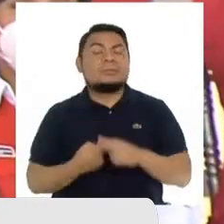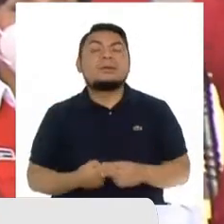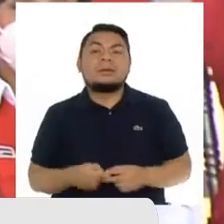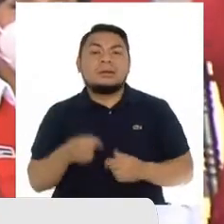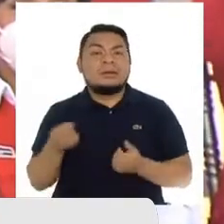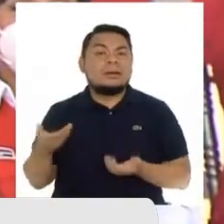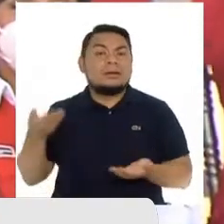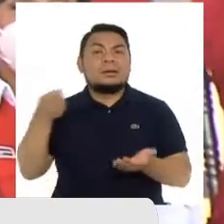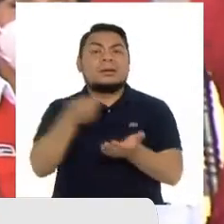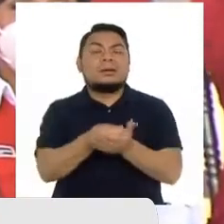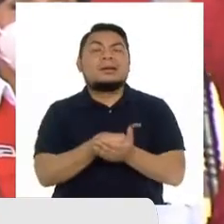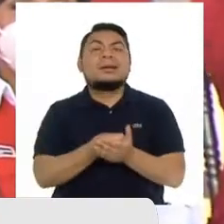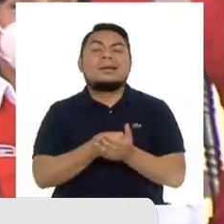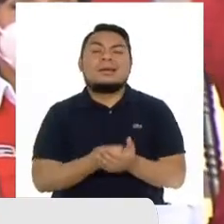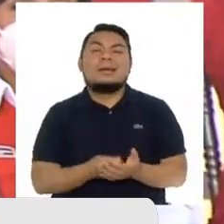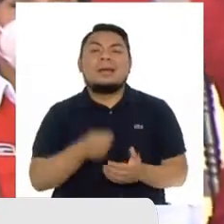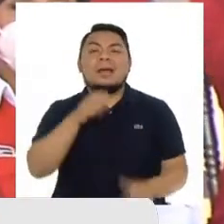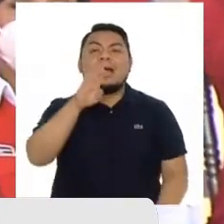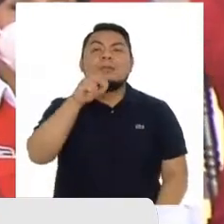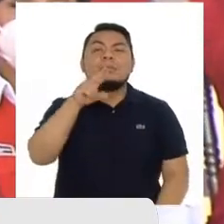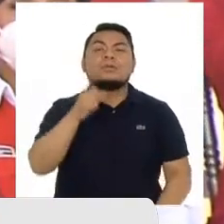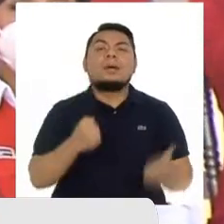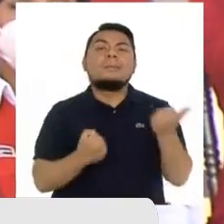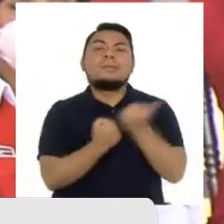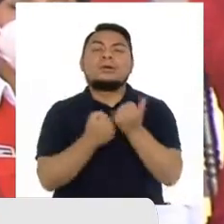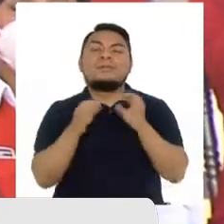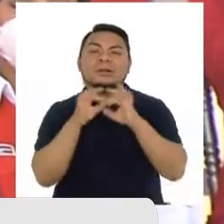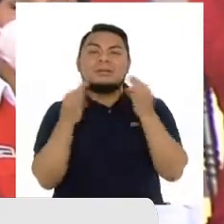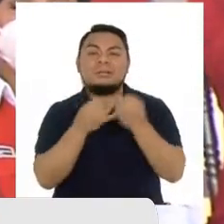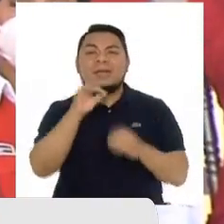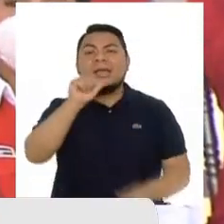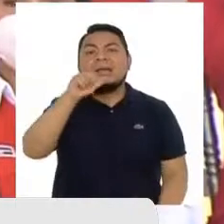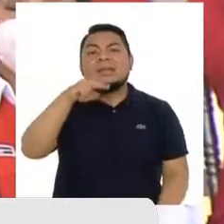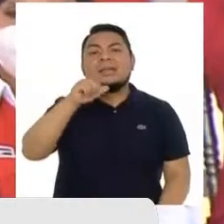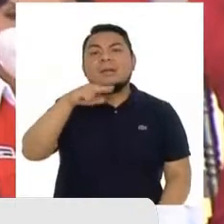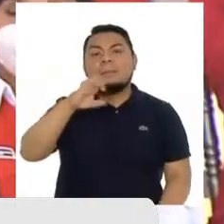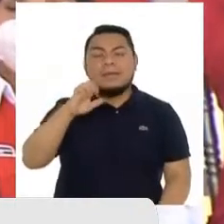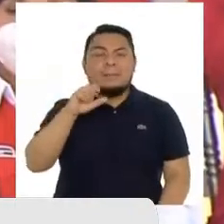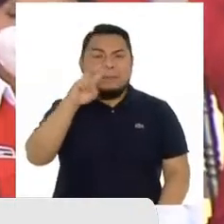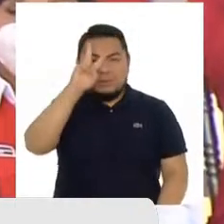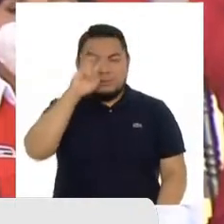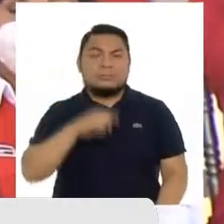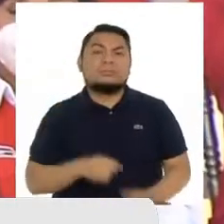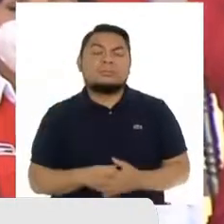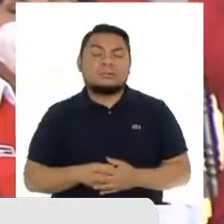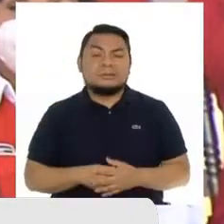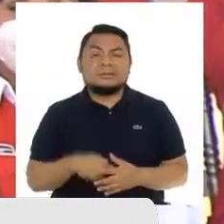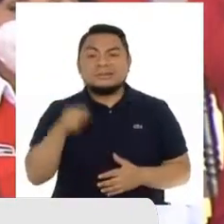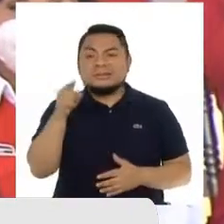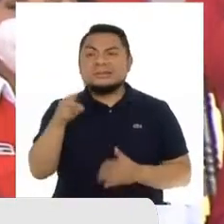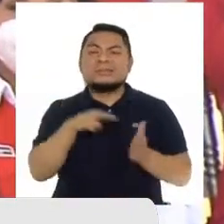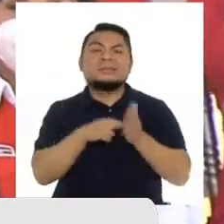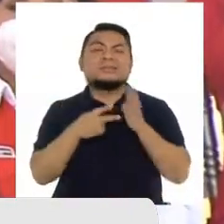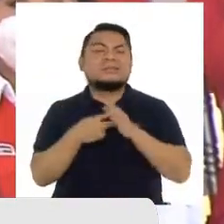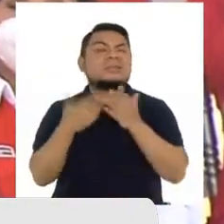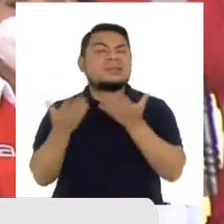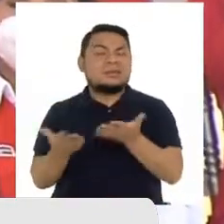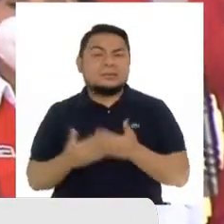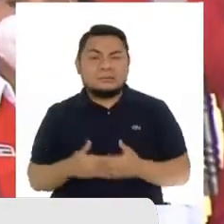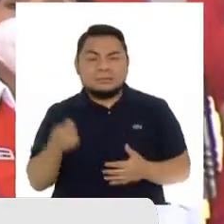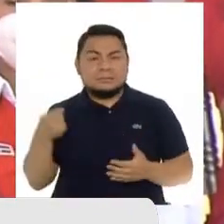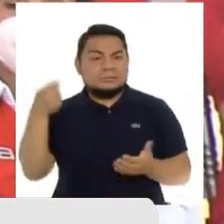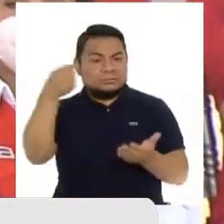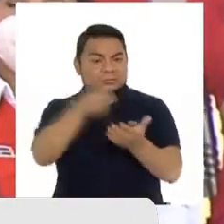entrega del bono de apoyo familiar y anna para el perú que implica una y una